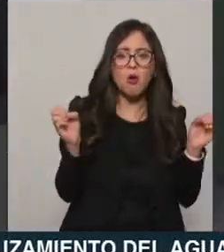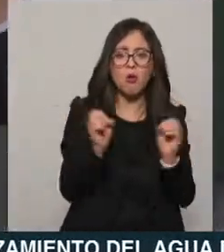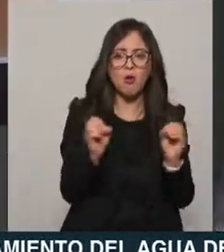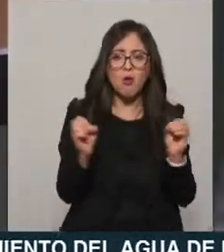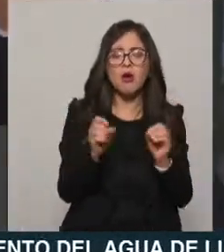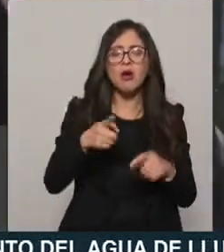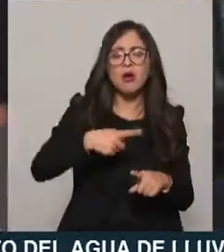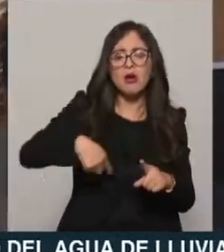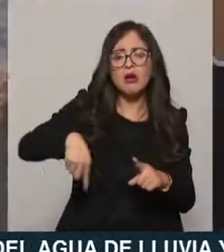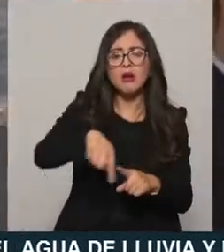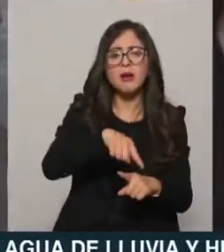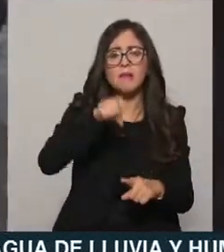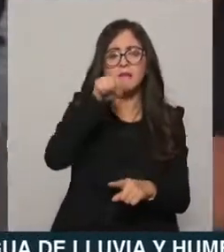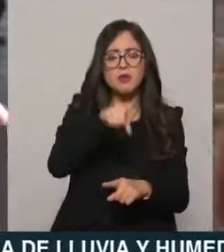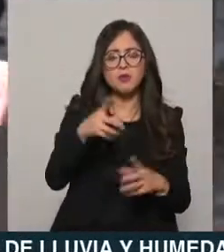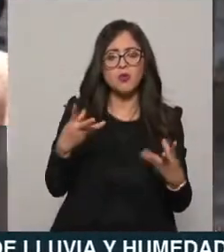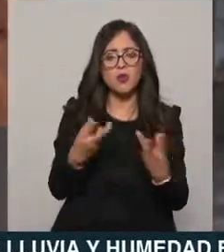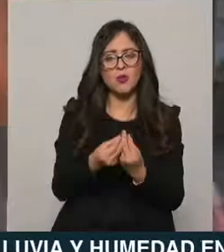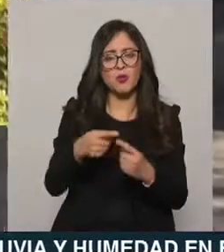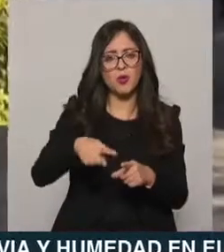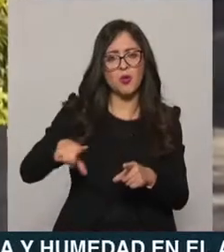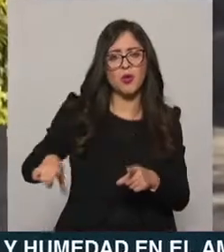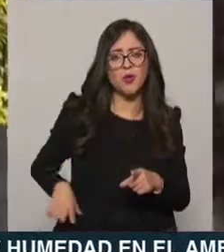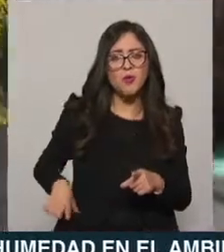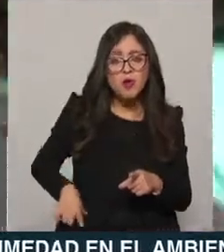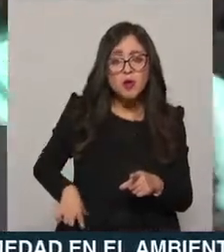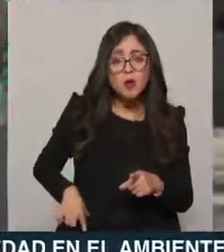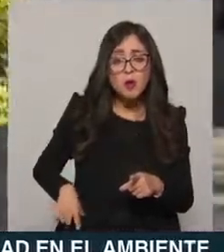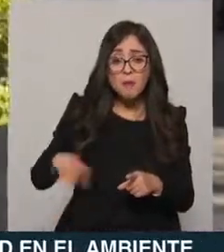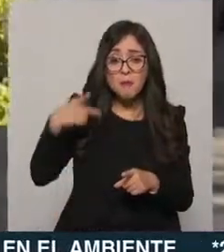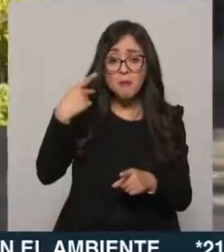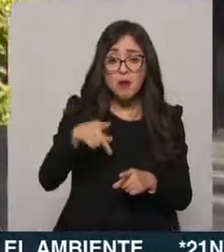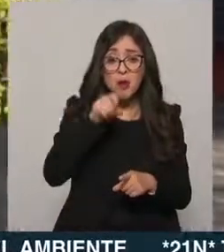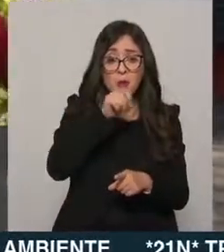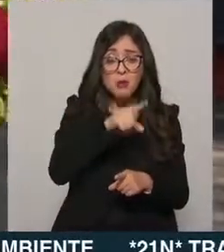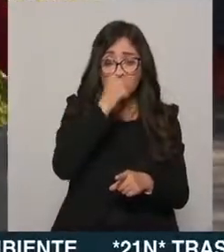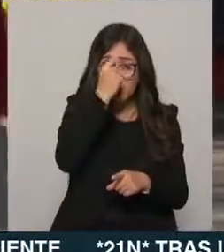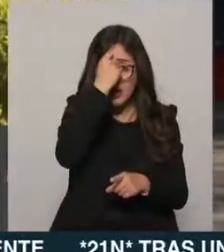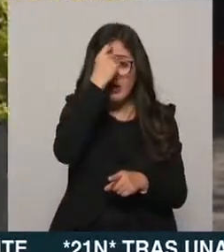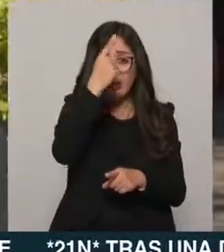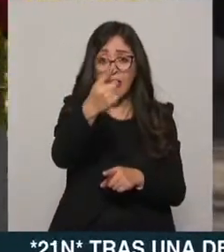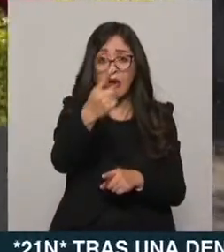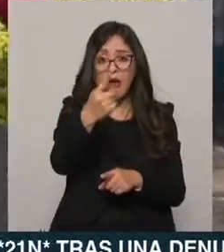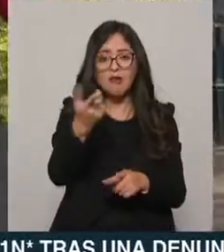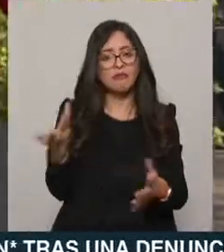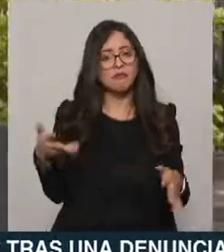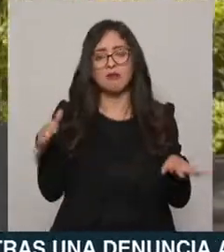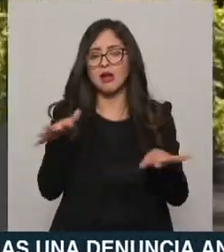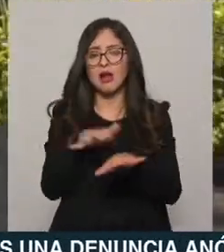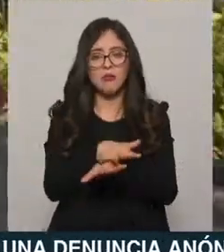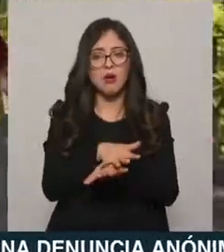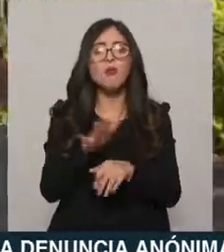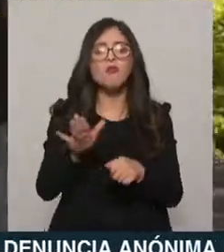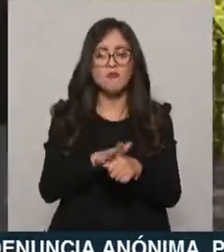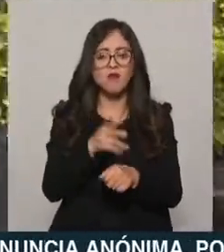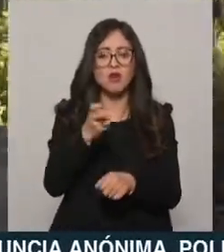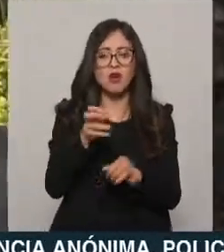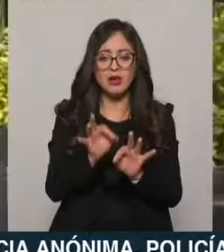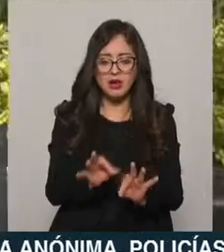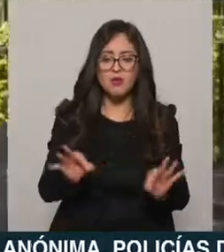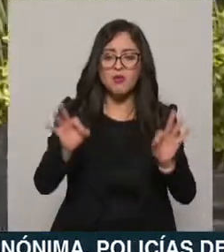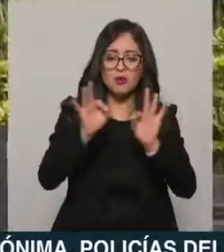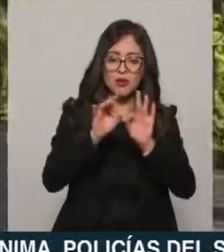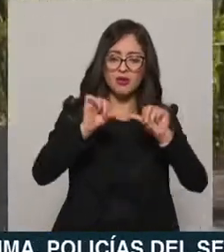las estructuras de los gobiernos, y cambiar todo eso lleva tiempo. Si no lo hacemos conjuntamente